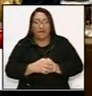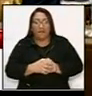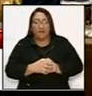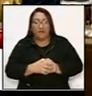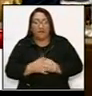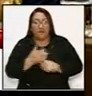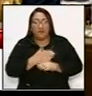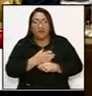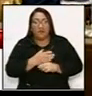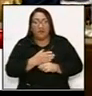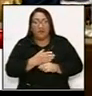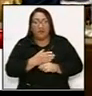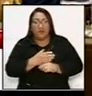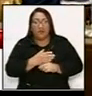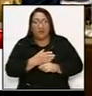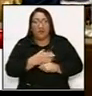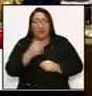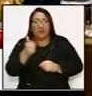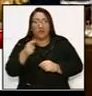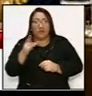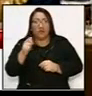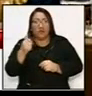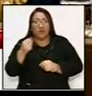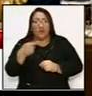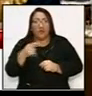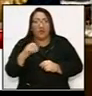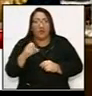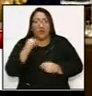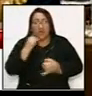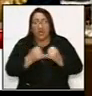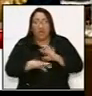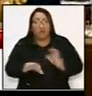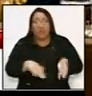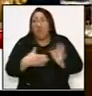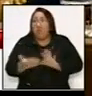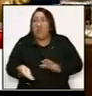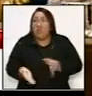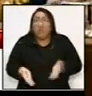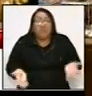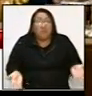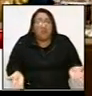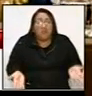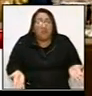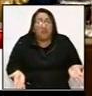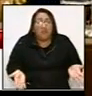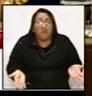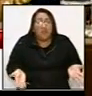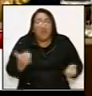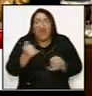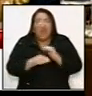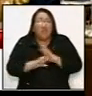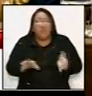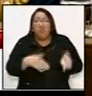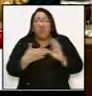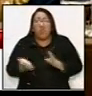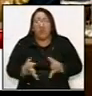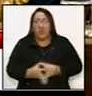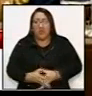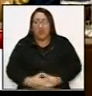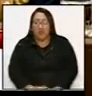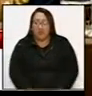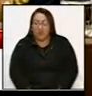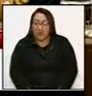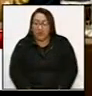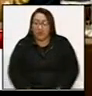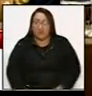fue Alan García, y termina muerto, señor presidente, así de simple, terminó muerto.